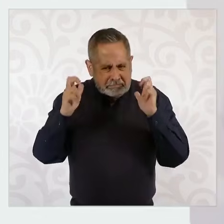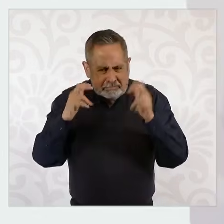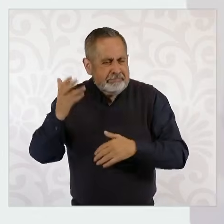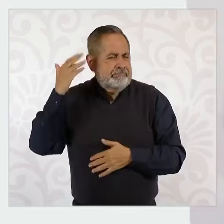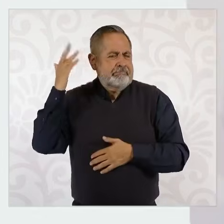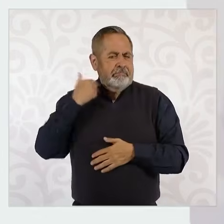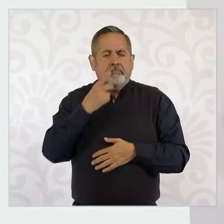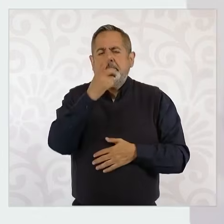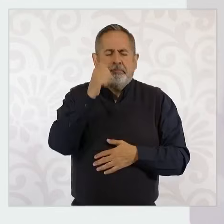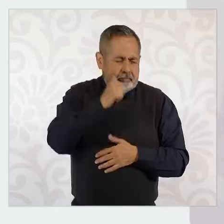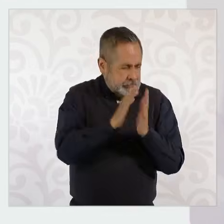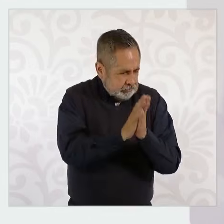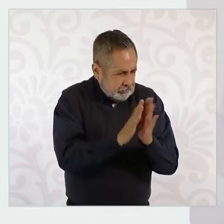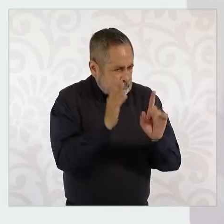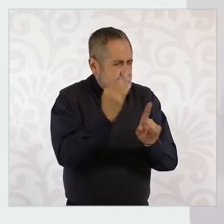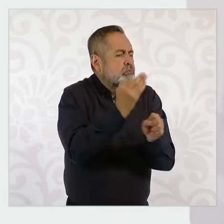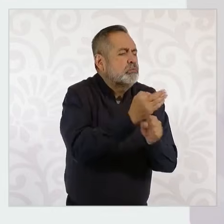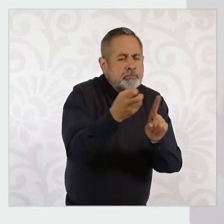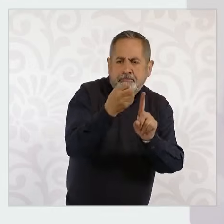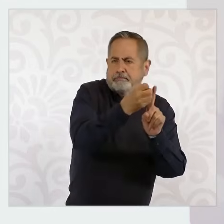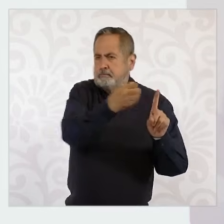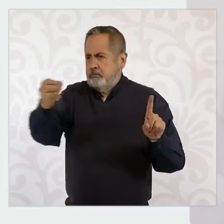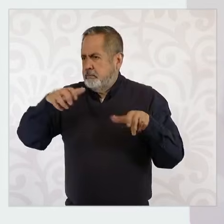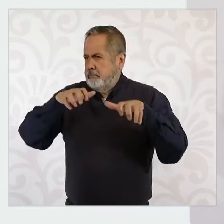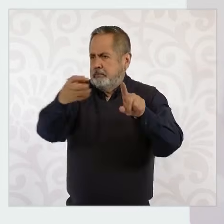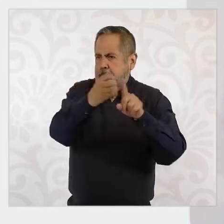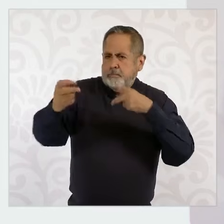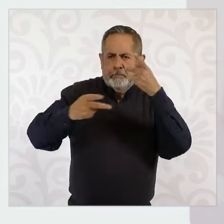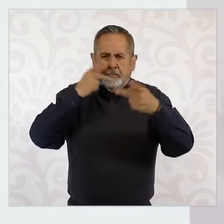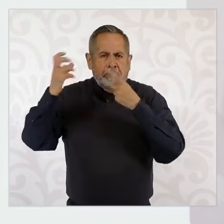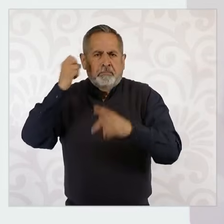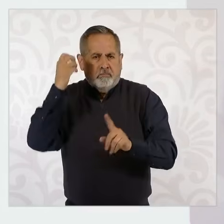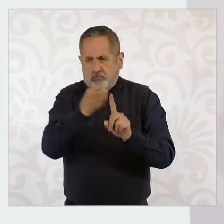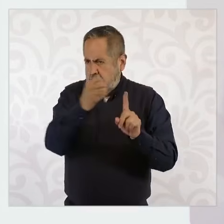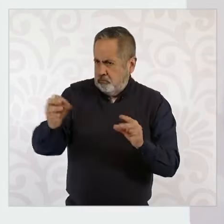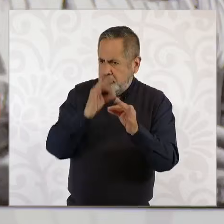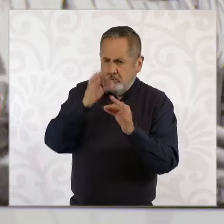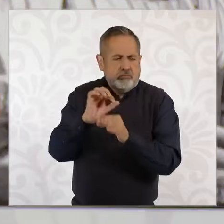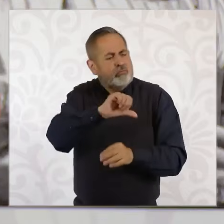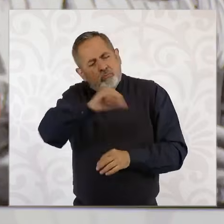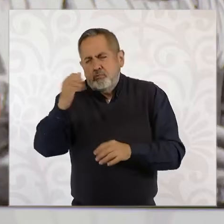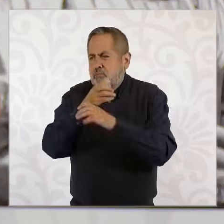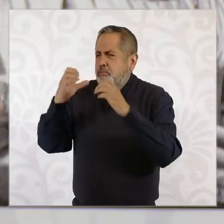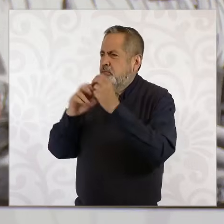que les decimos, ayúdenos a que en el evento pues se pueda desarrollar el evento, que es de otro tema,